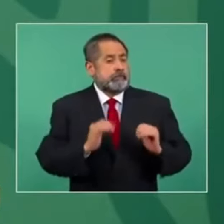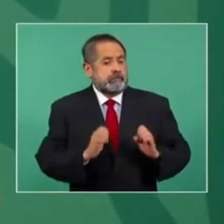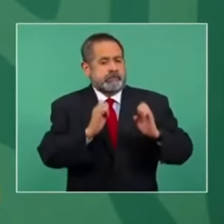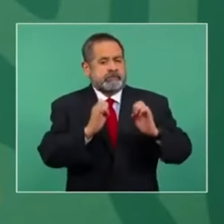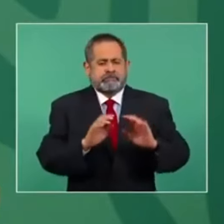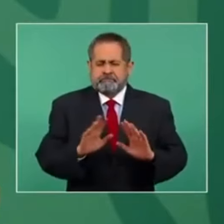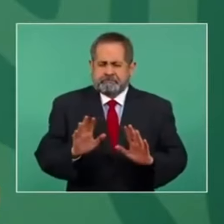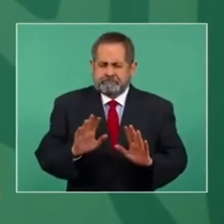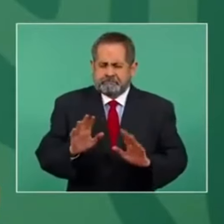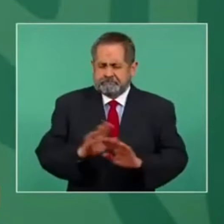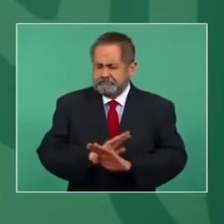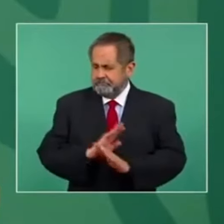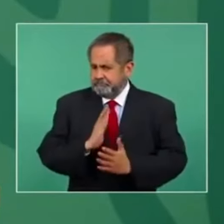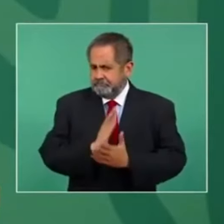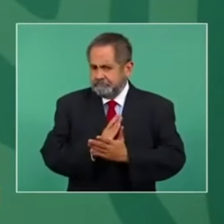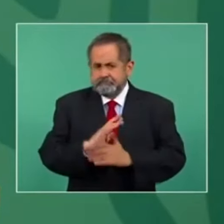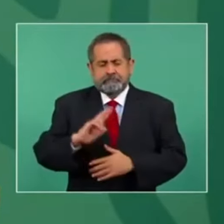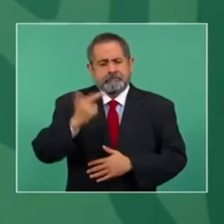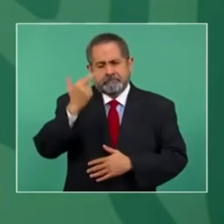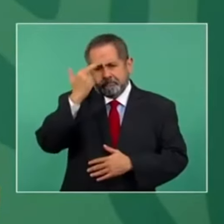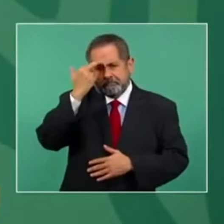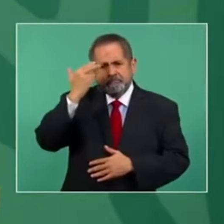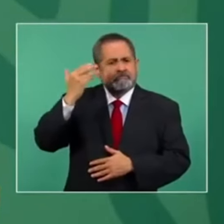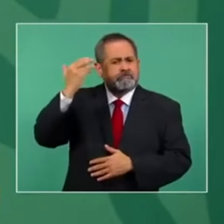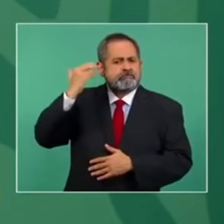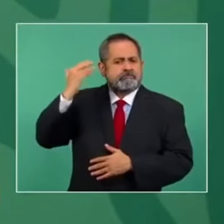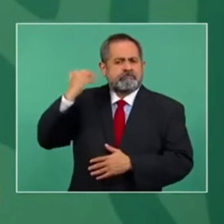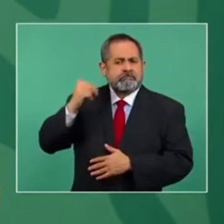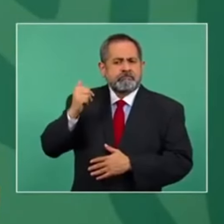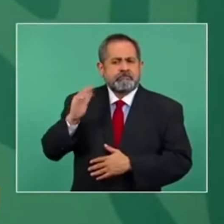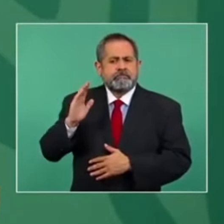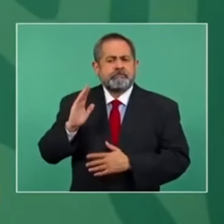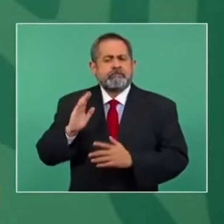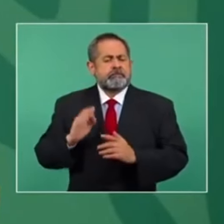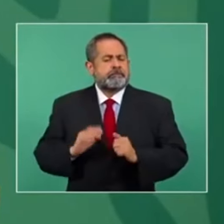ustedes de como